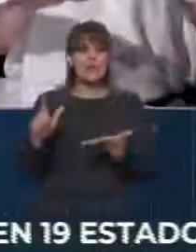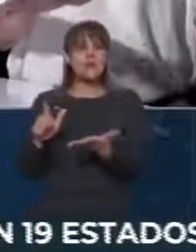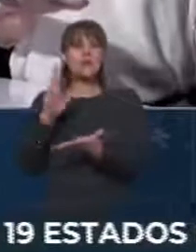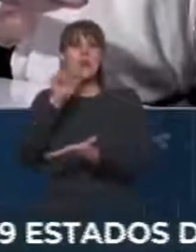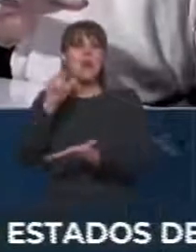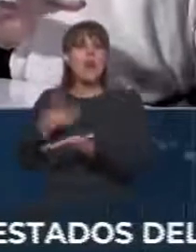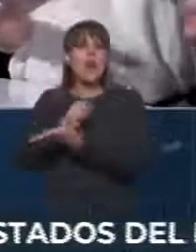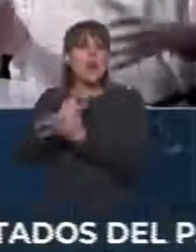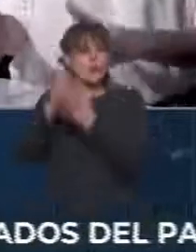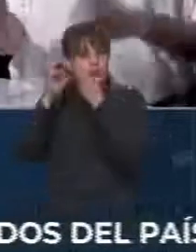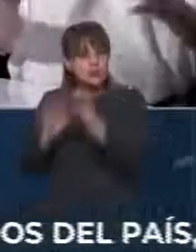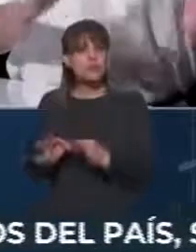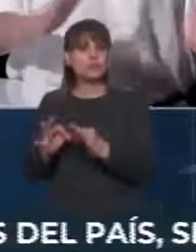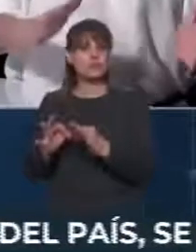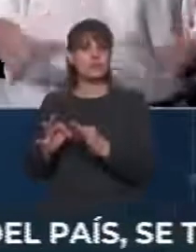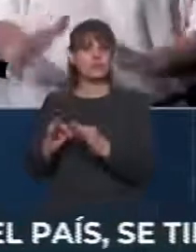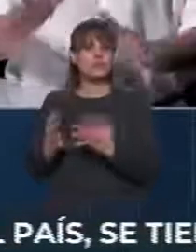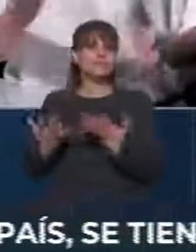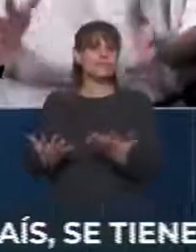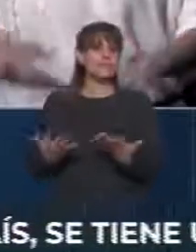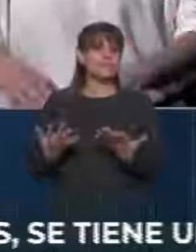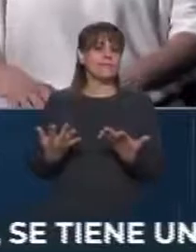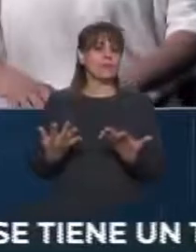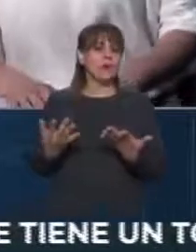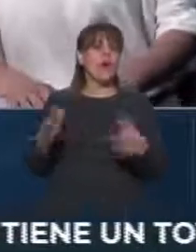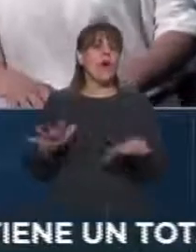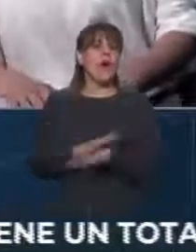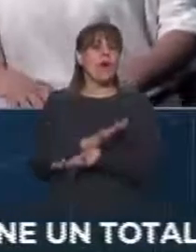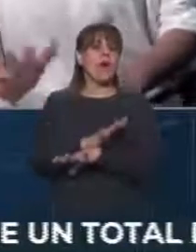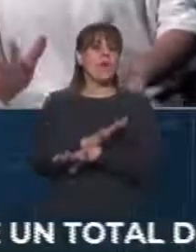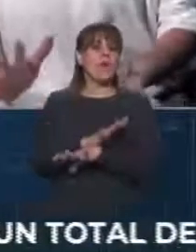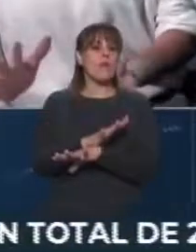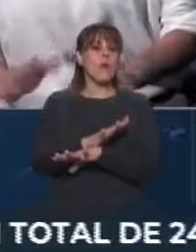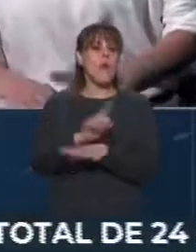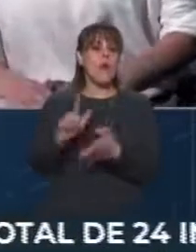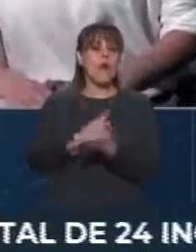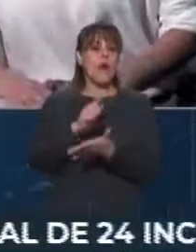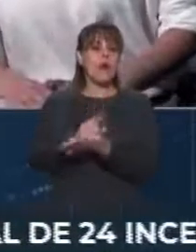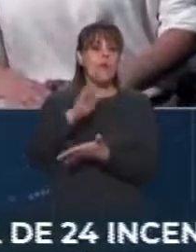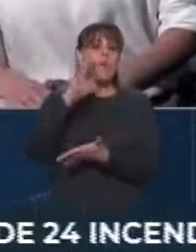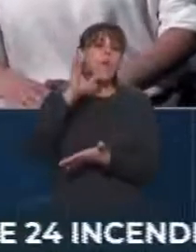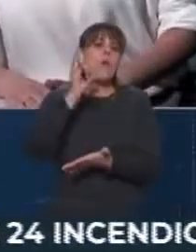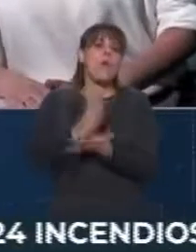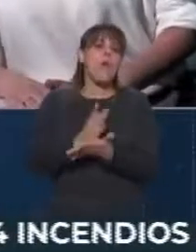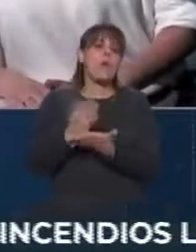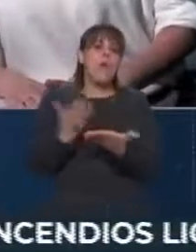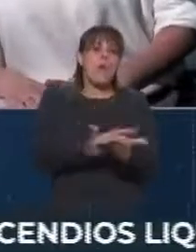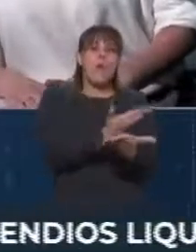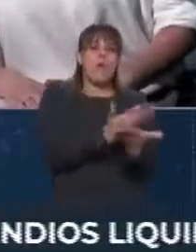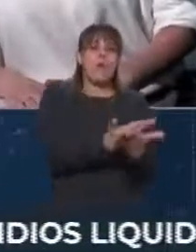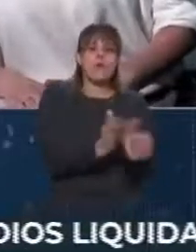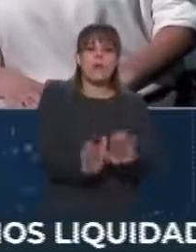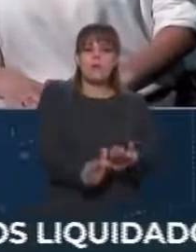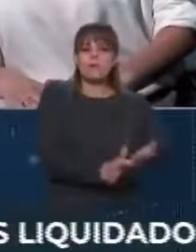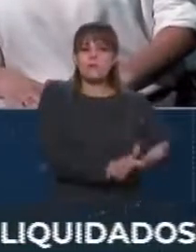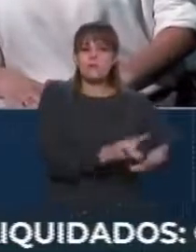entonces esta reforma pues quedaría en letra muerta. ¿O qué pasa